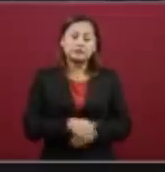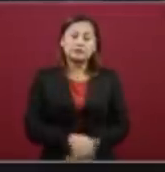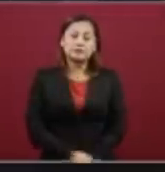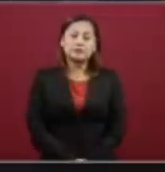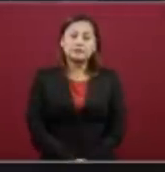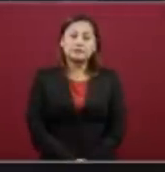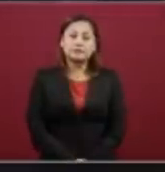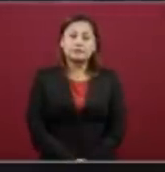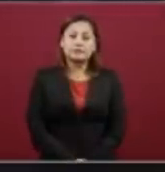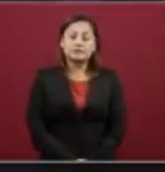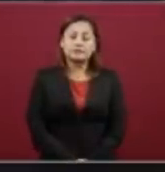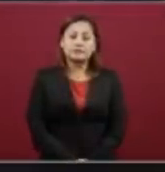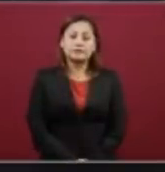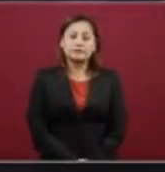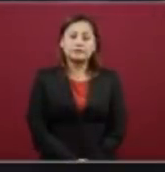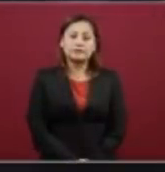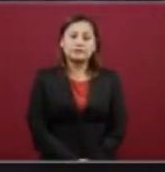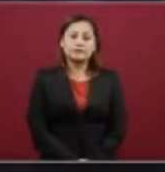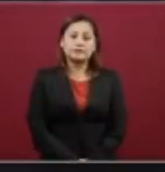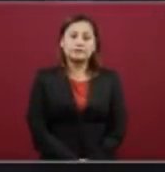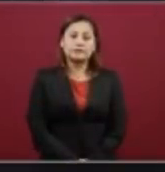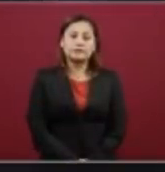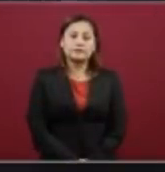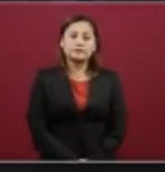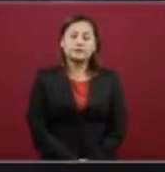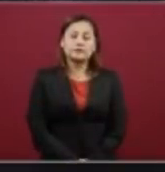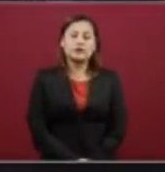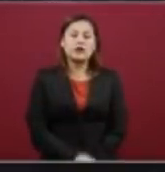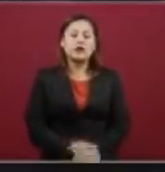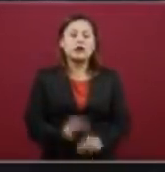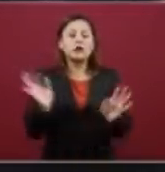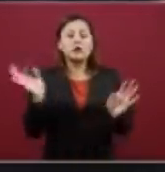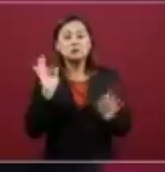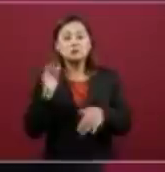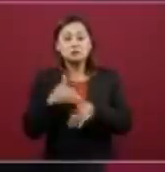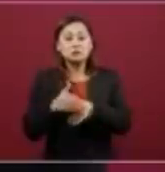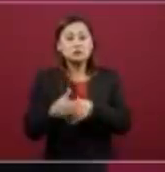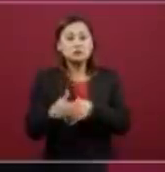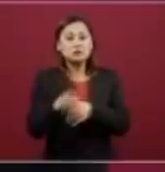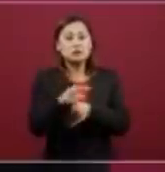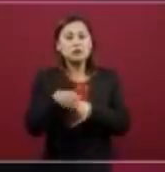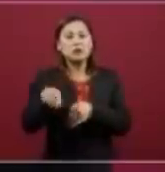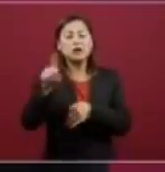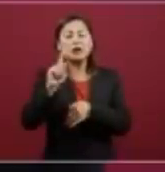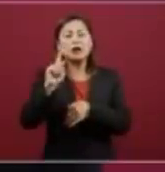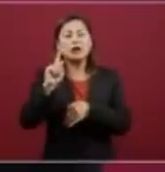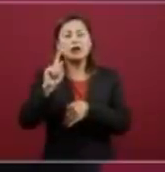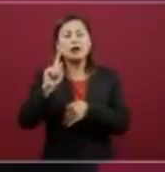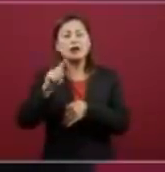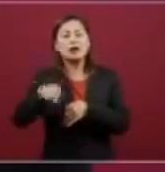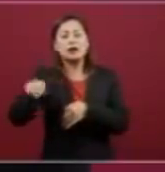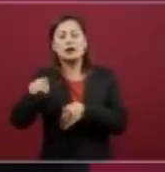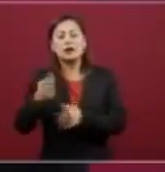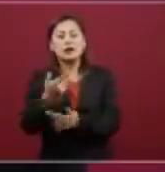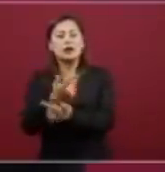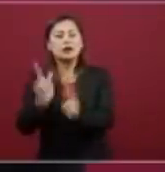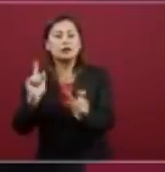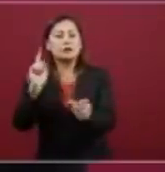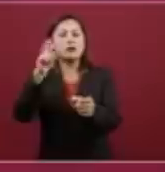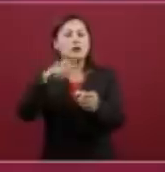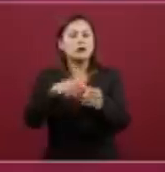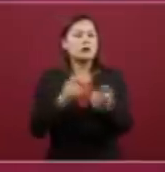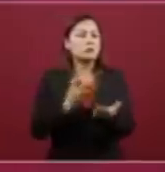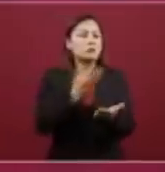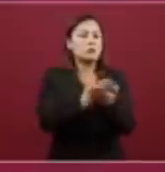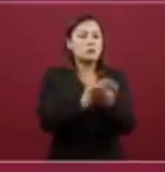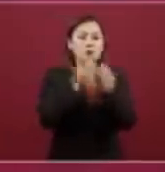posiblemente estén asignando estas cuotas de pago por este servicio.